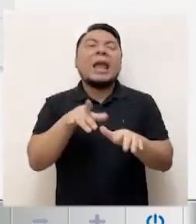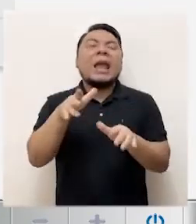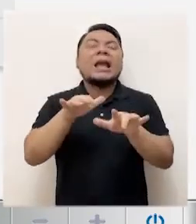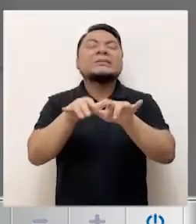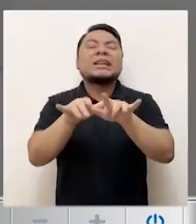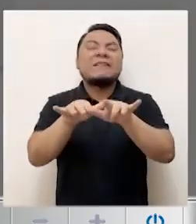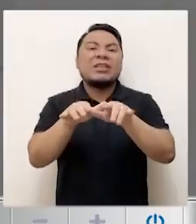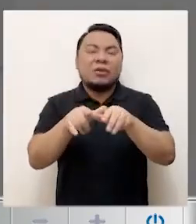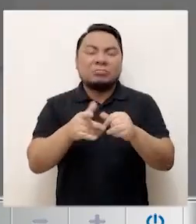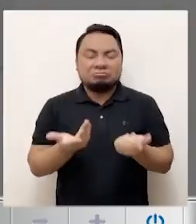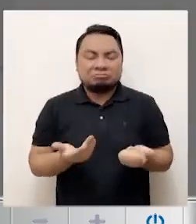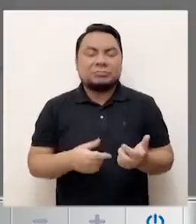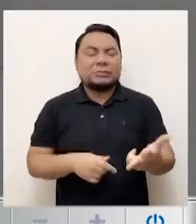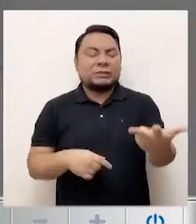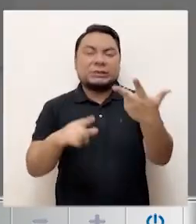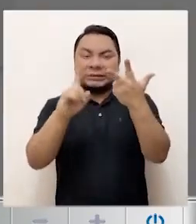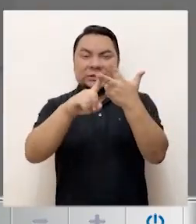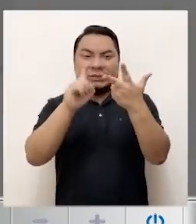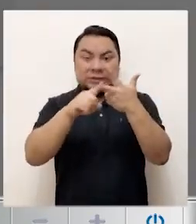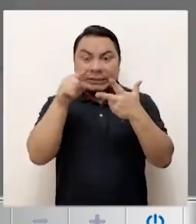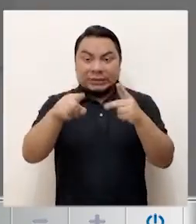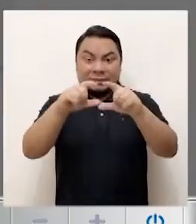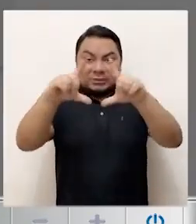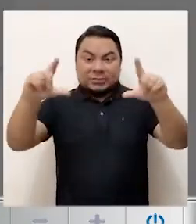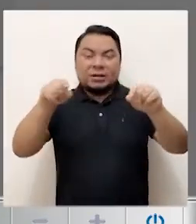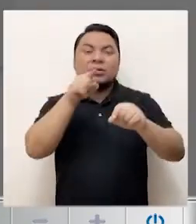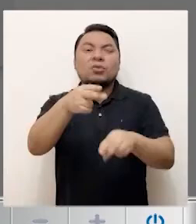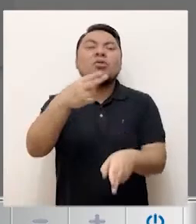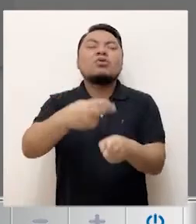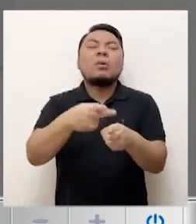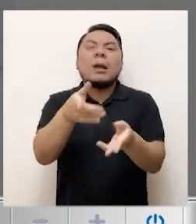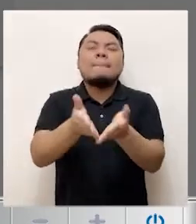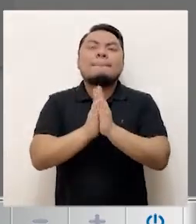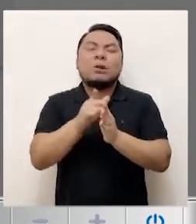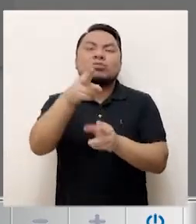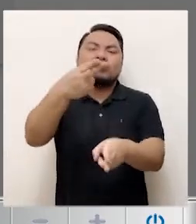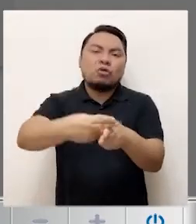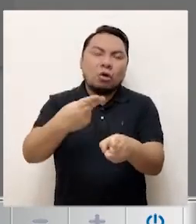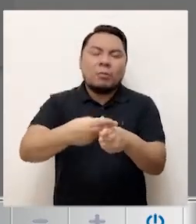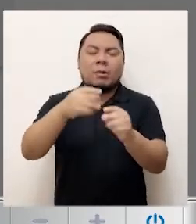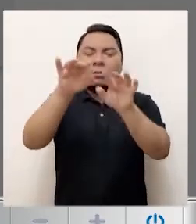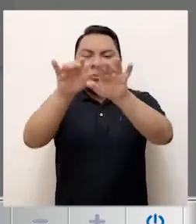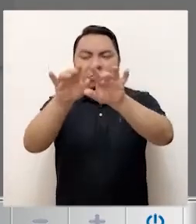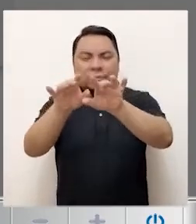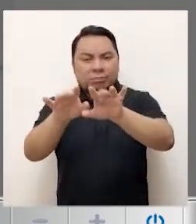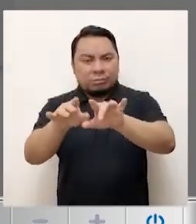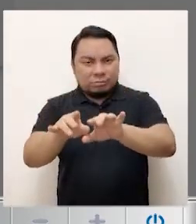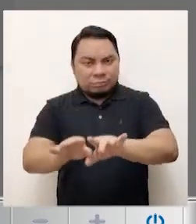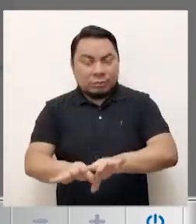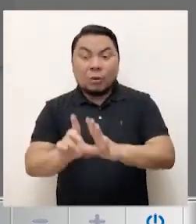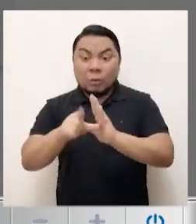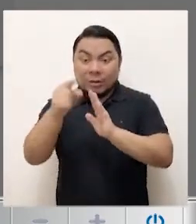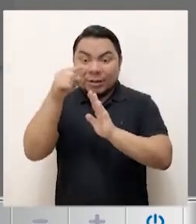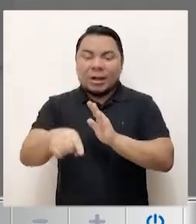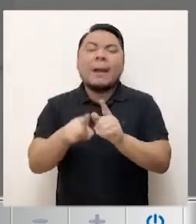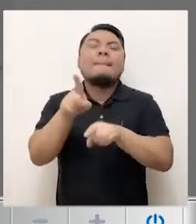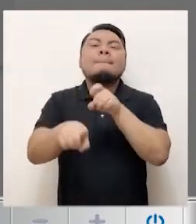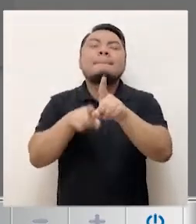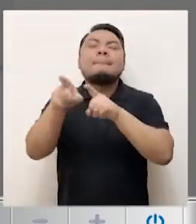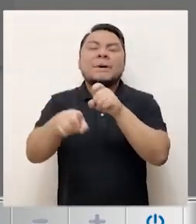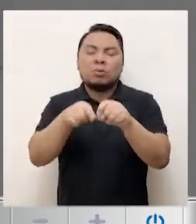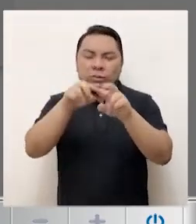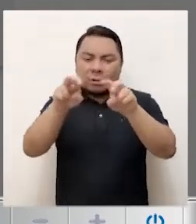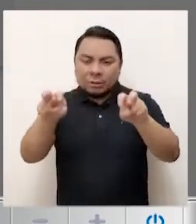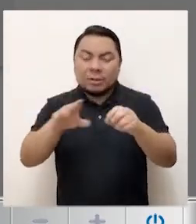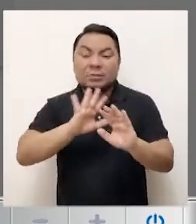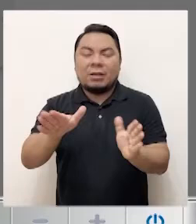Escríbanos. 3. En esta ventana escriba los datos que le solicitan y luego escriba su sugerencia o consulta.